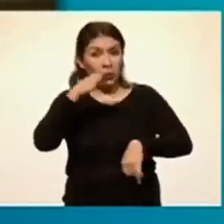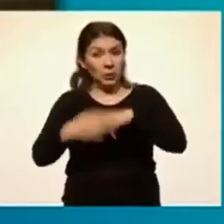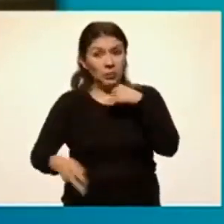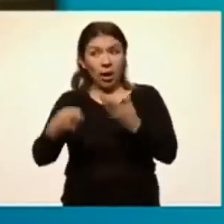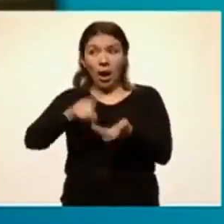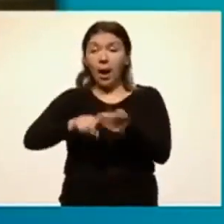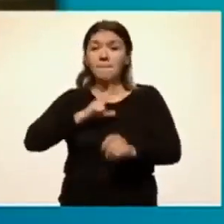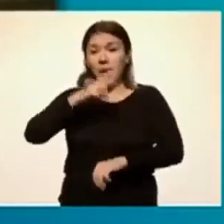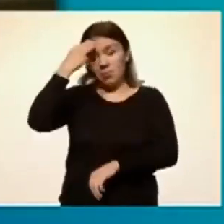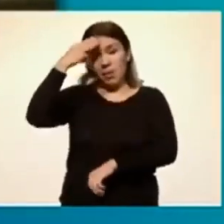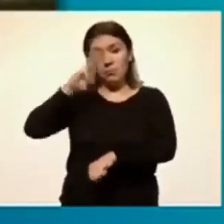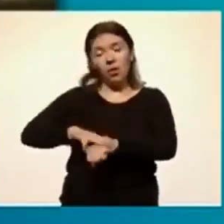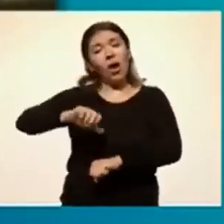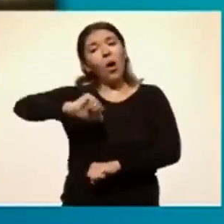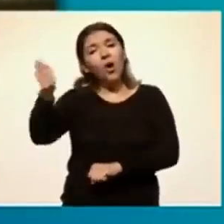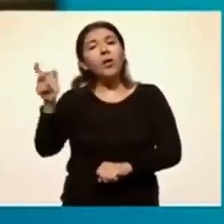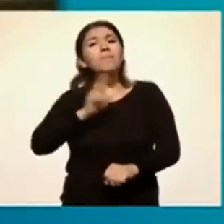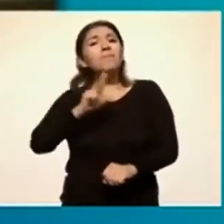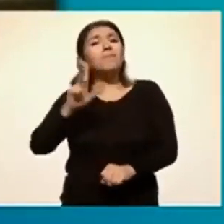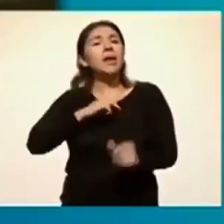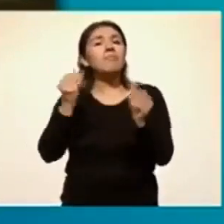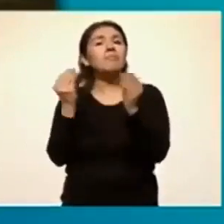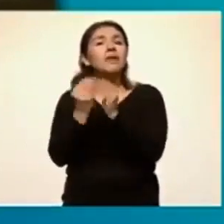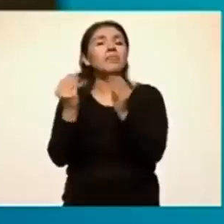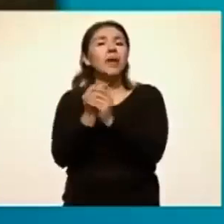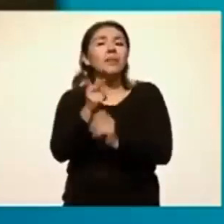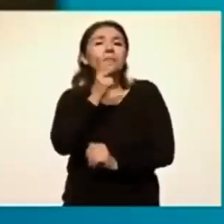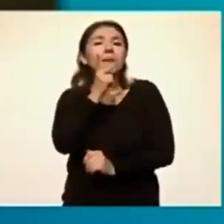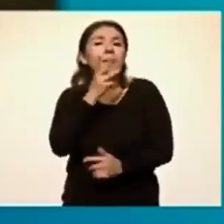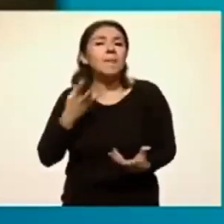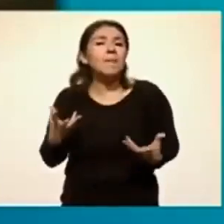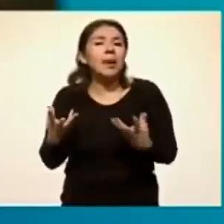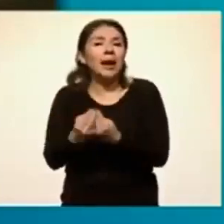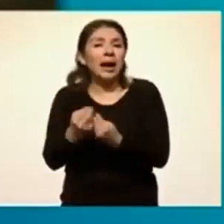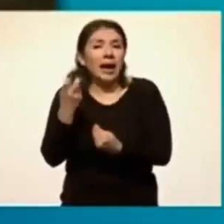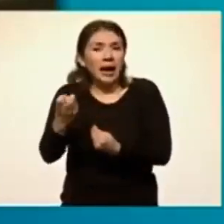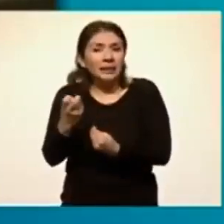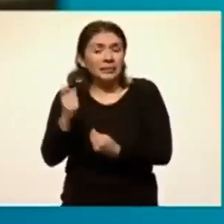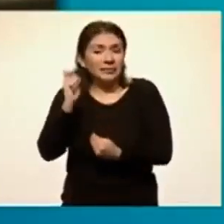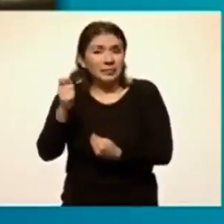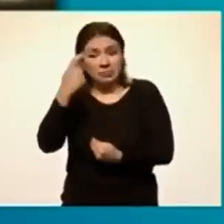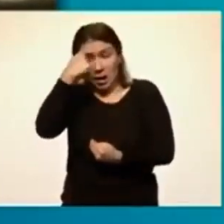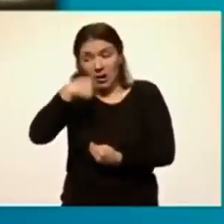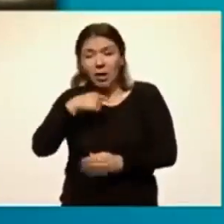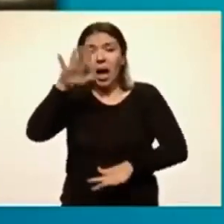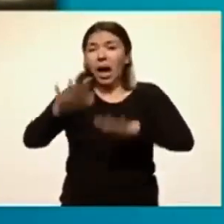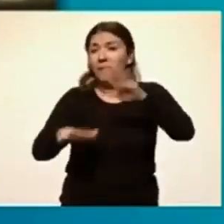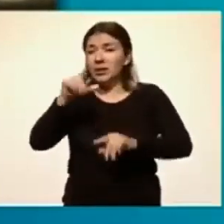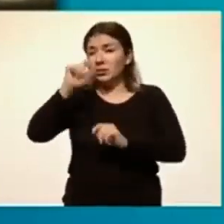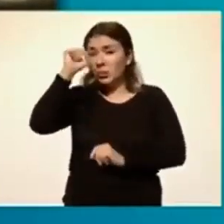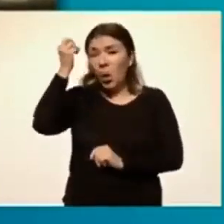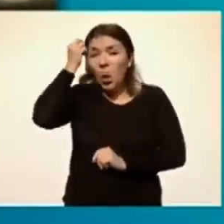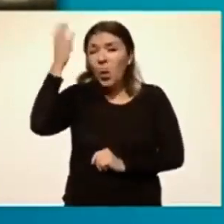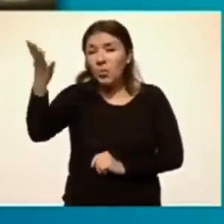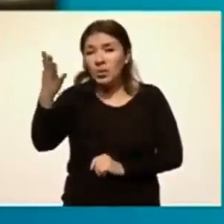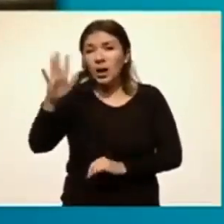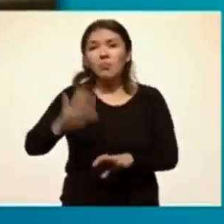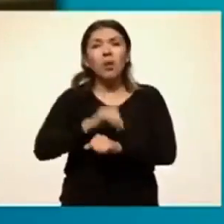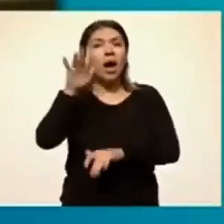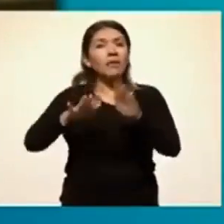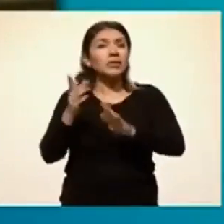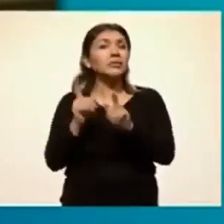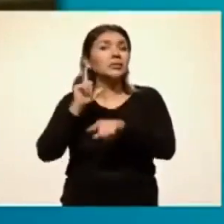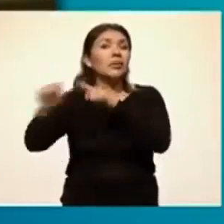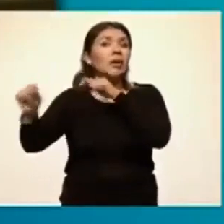de la memoria llevo a ese otro personaje que es el mío, el que de alguna manera se me está olvidando, porque la voz se va. Ya